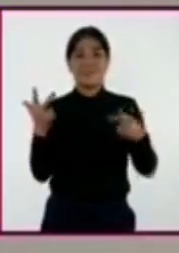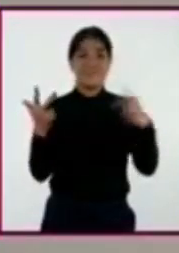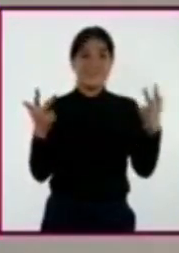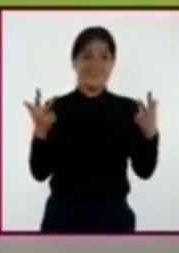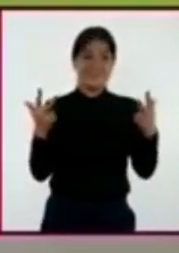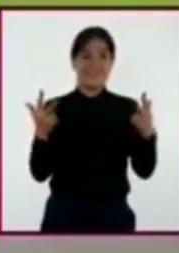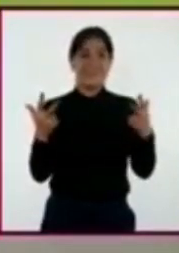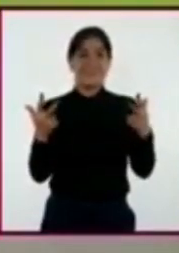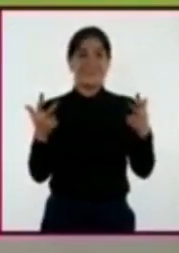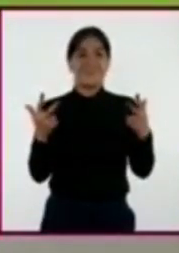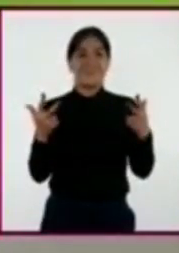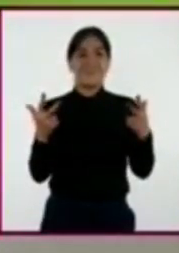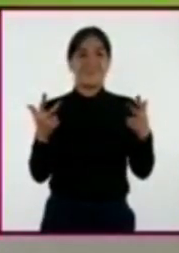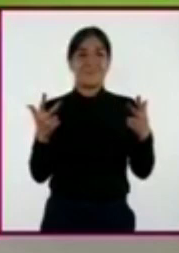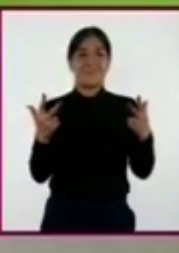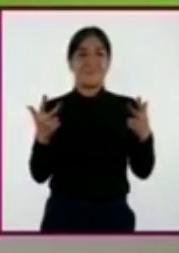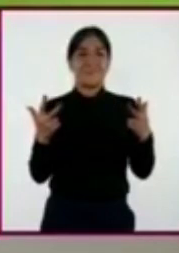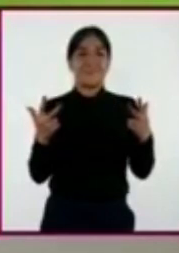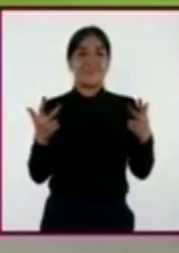8, 8.